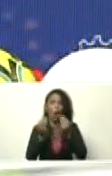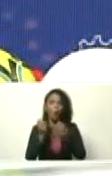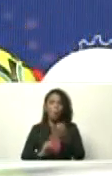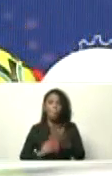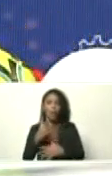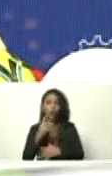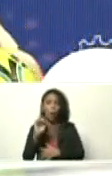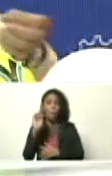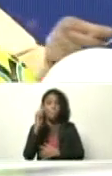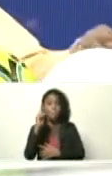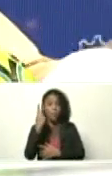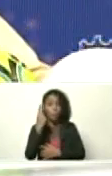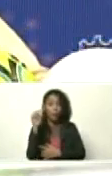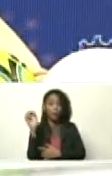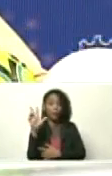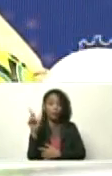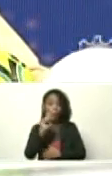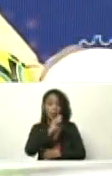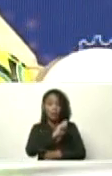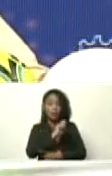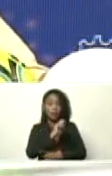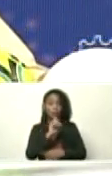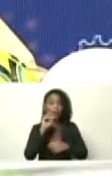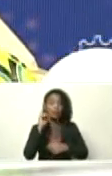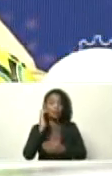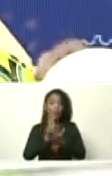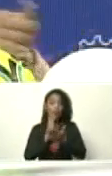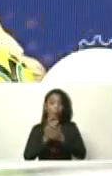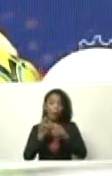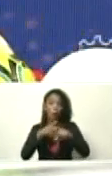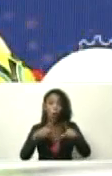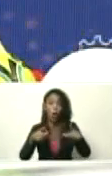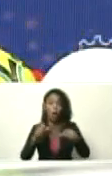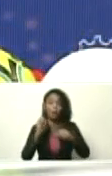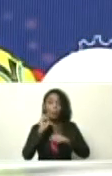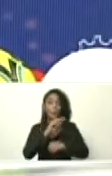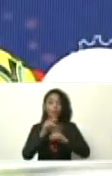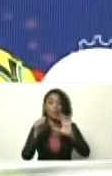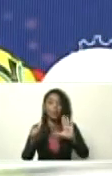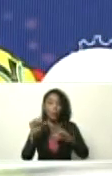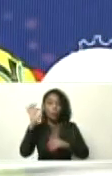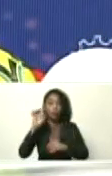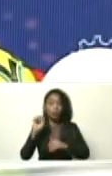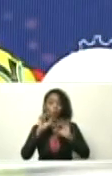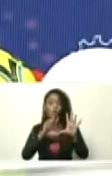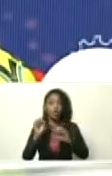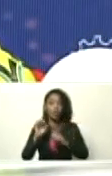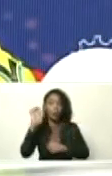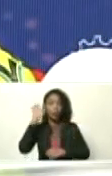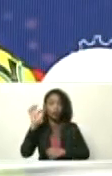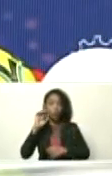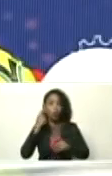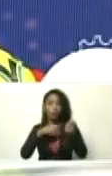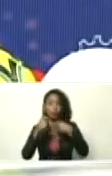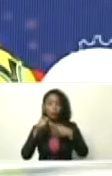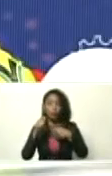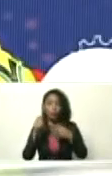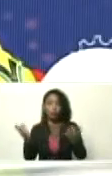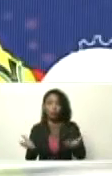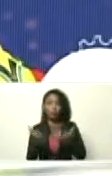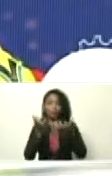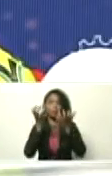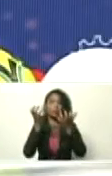el primer trimestre ha sido de crecimiento entre 26% al 80% del comercio. De comercio. Está recalentado el